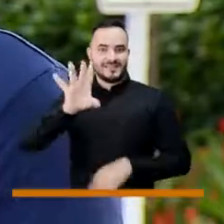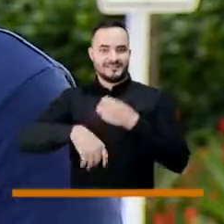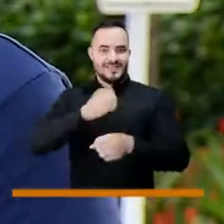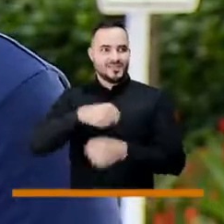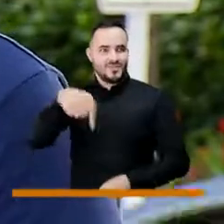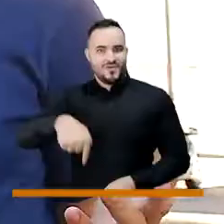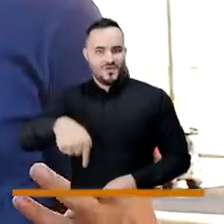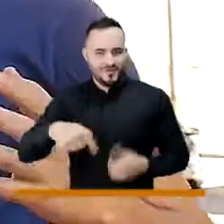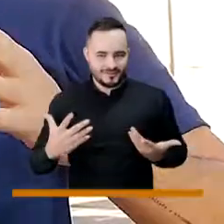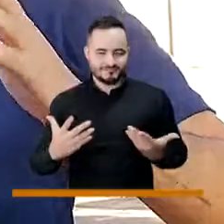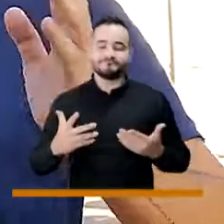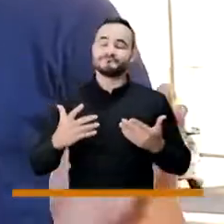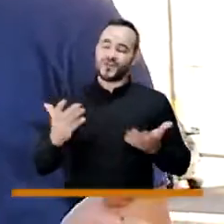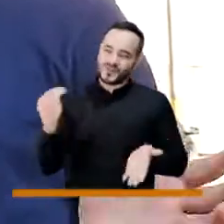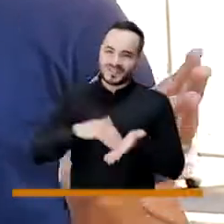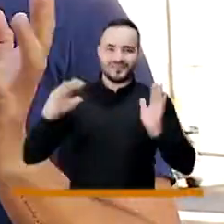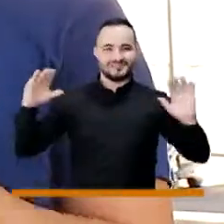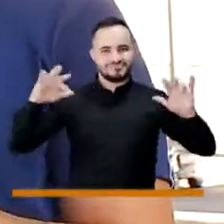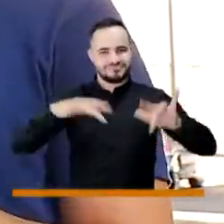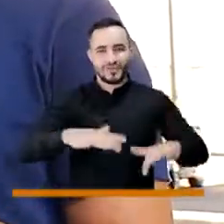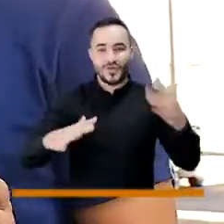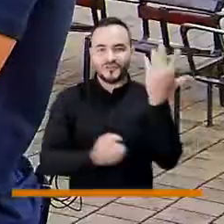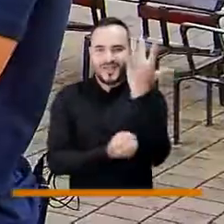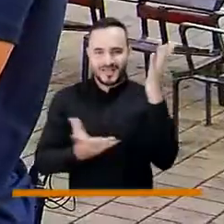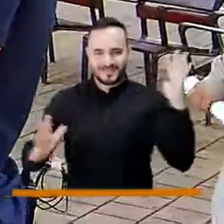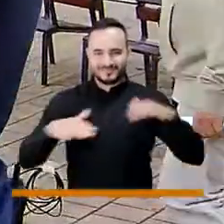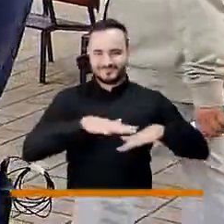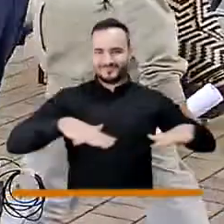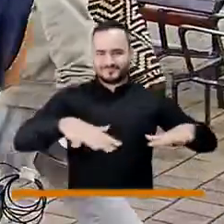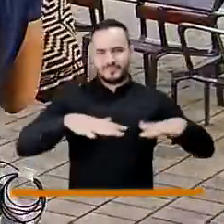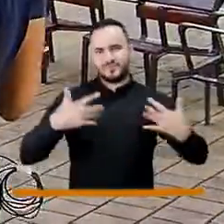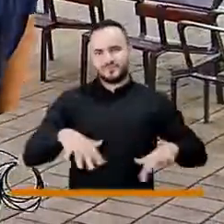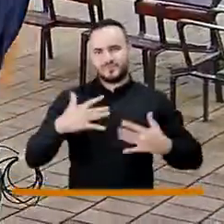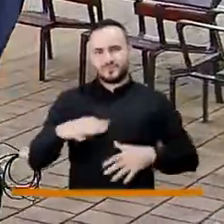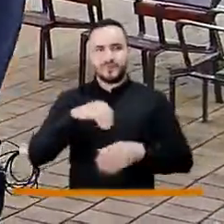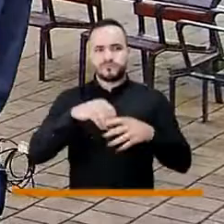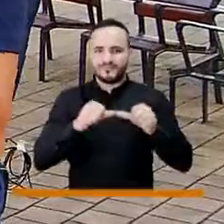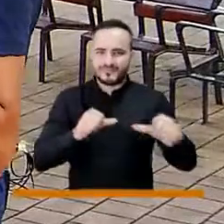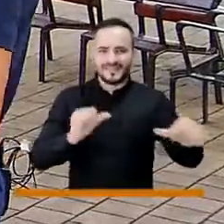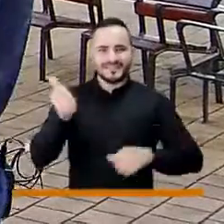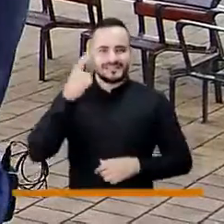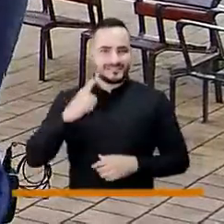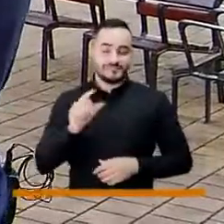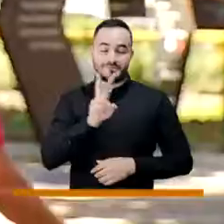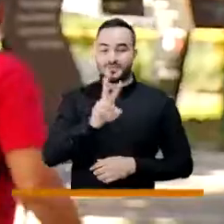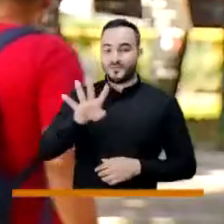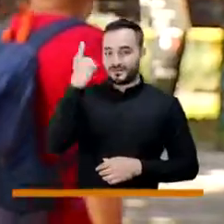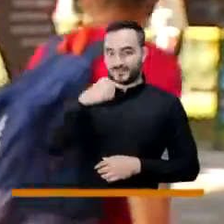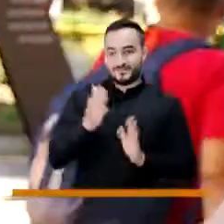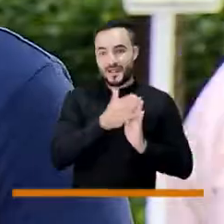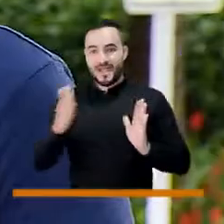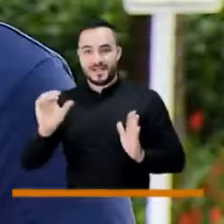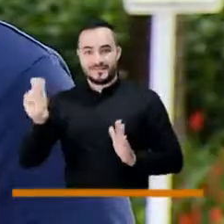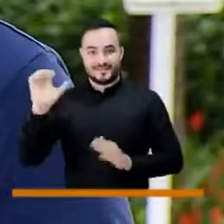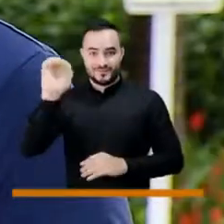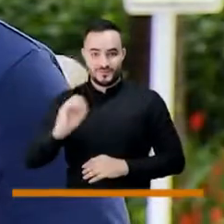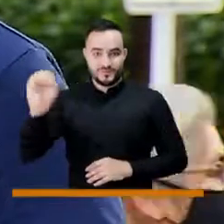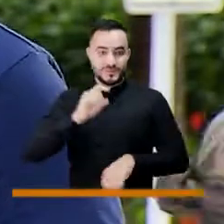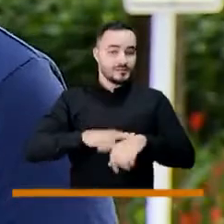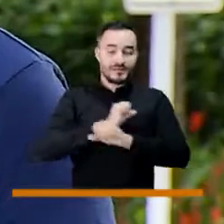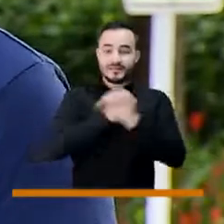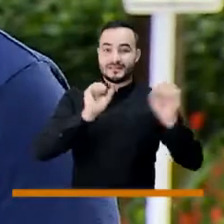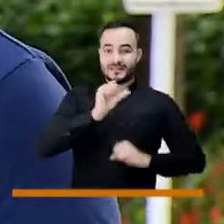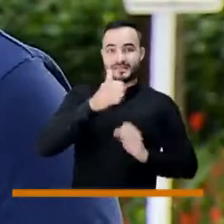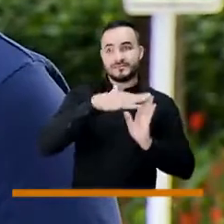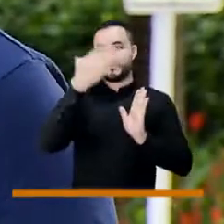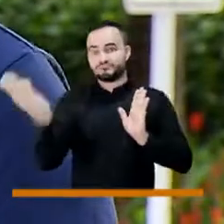vez presencial en el Jardín Botánico, nuestra casa, 10 días. Del 24 de septiembre al 3 de octubre, desde las 10 de la mañana hasta las 9 de la